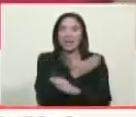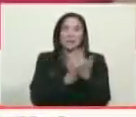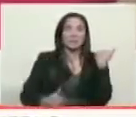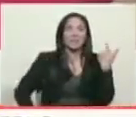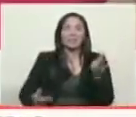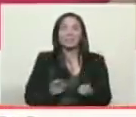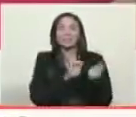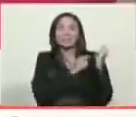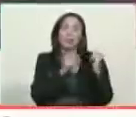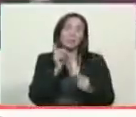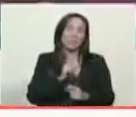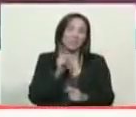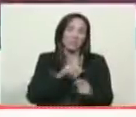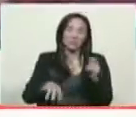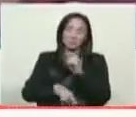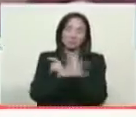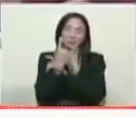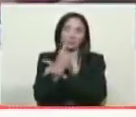embustero, mentiroso,